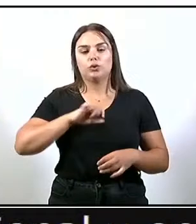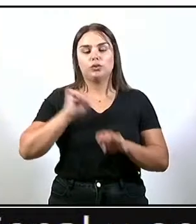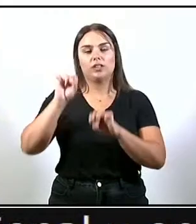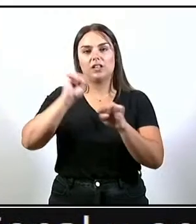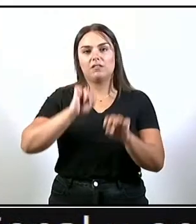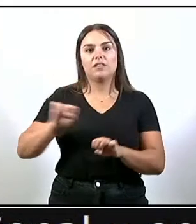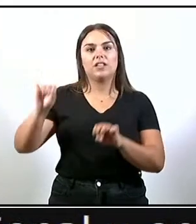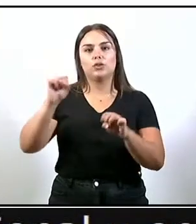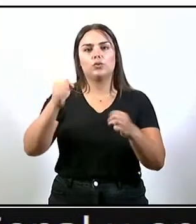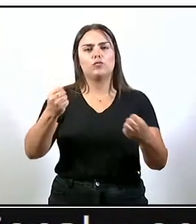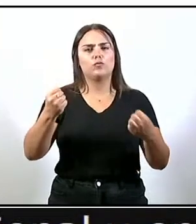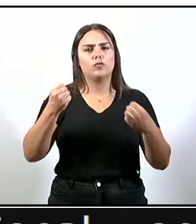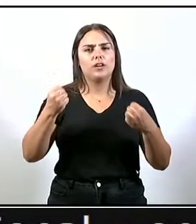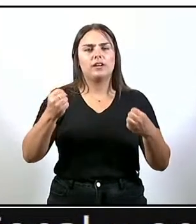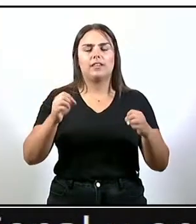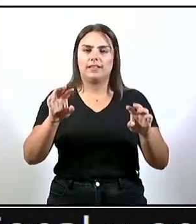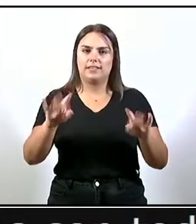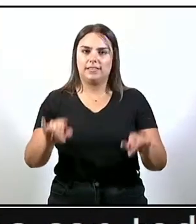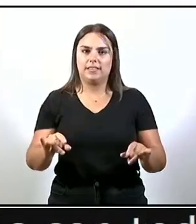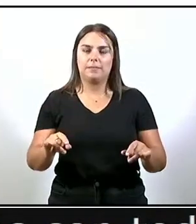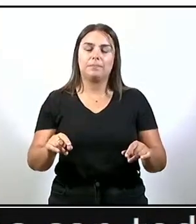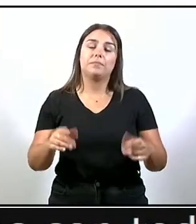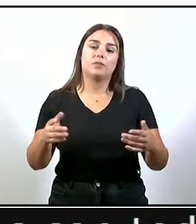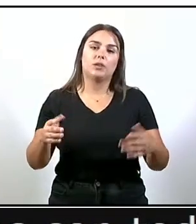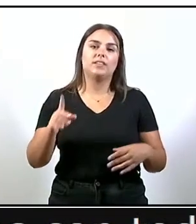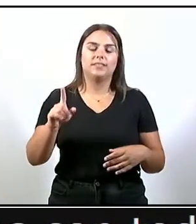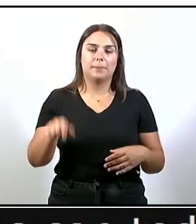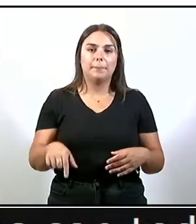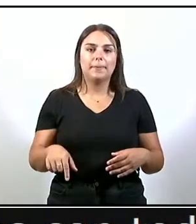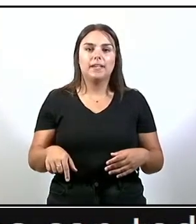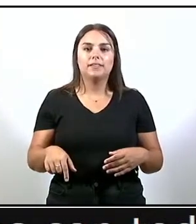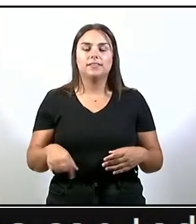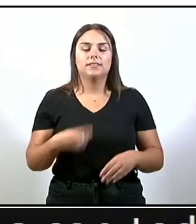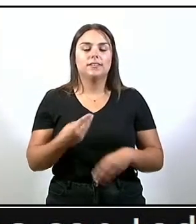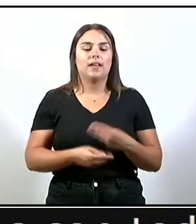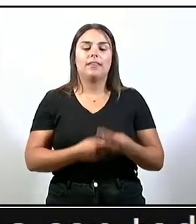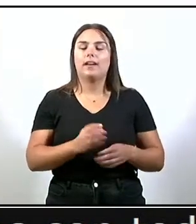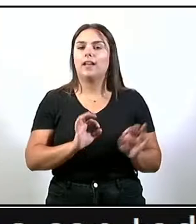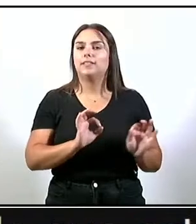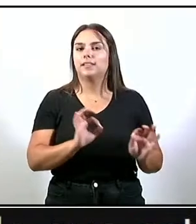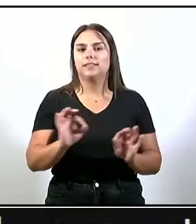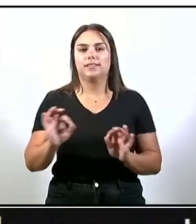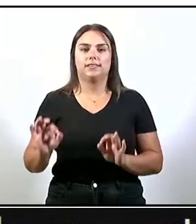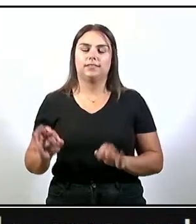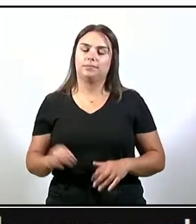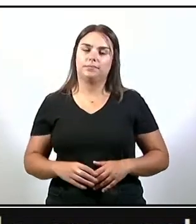nuestra fuerza, obviamente, para hacer posible que esto sea así.